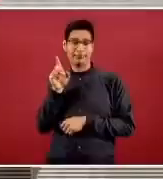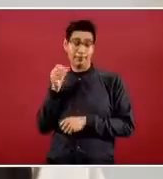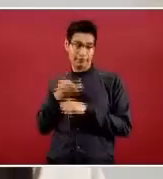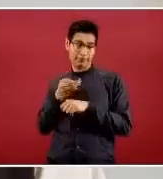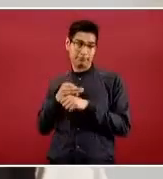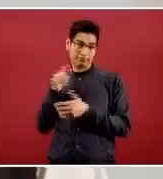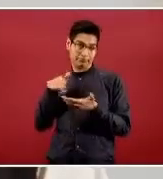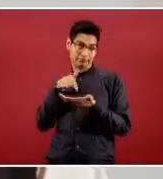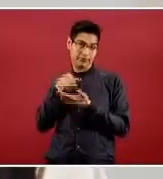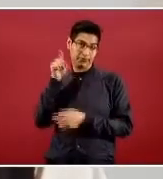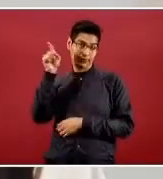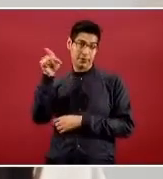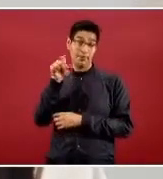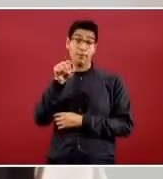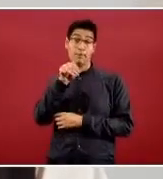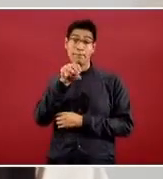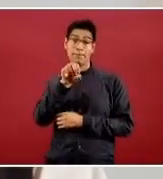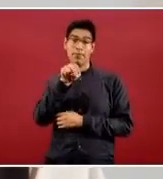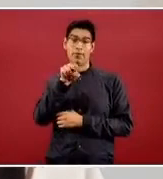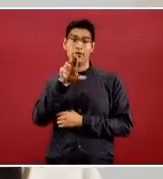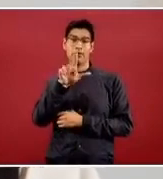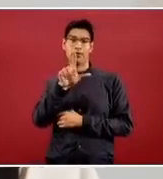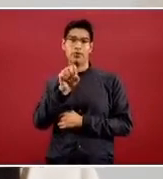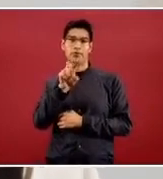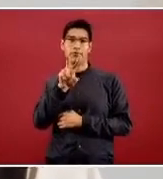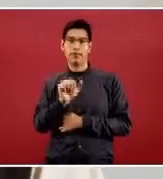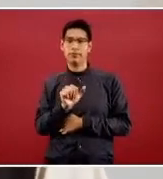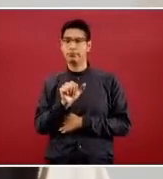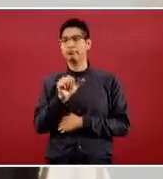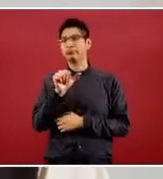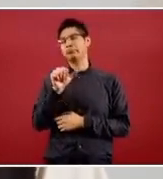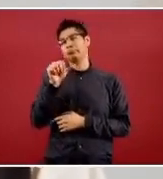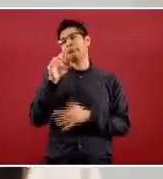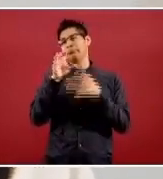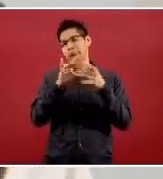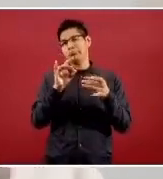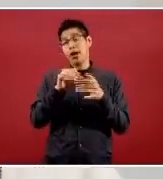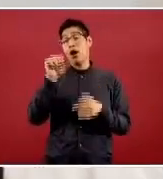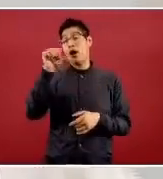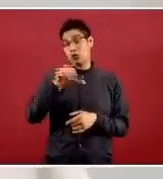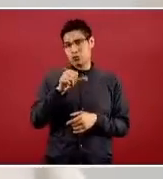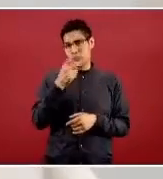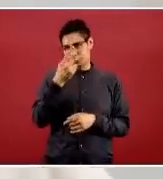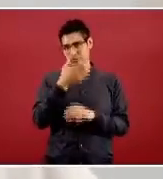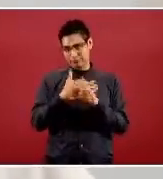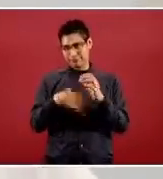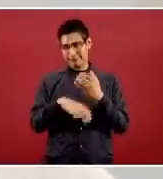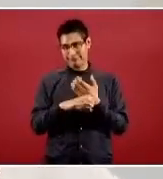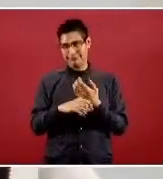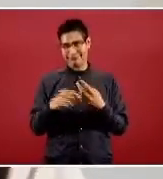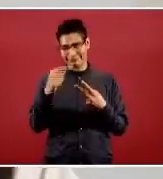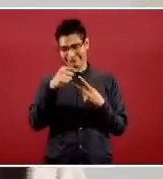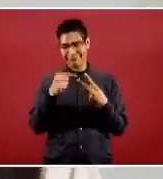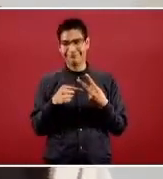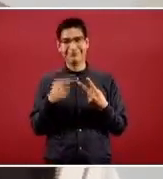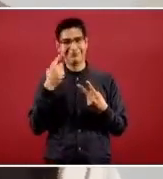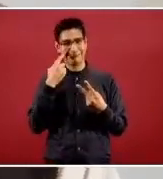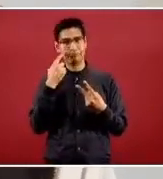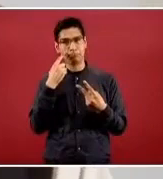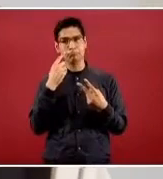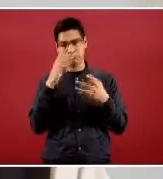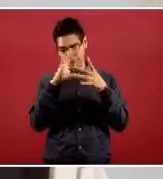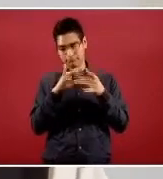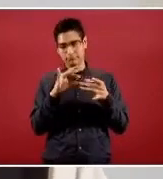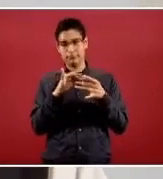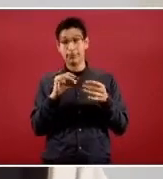y destacan algunas acciones que hicieron hoy mismo en esta mañana. Permítanme ustedes poderles informar